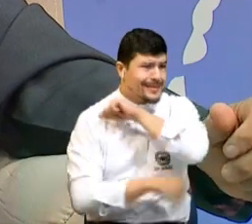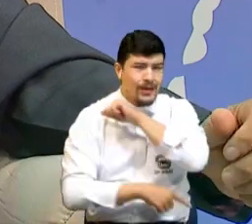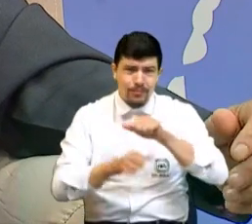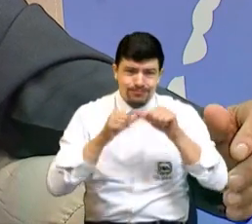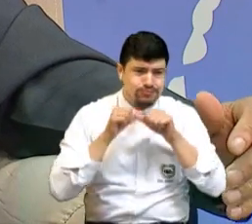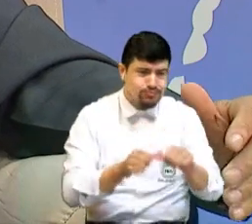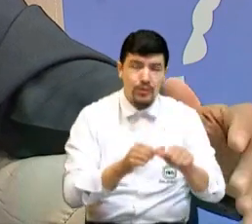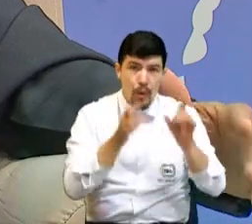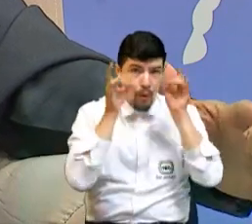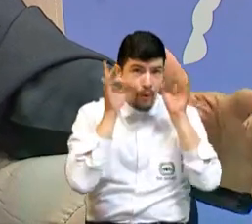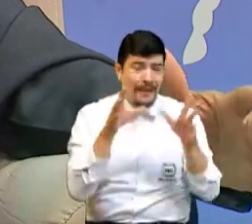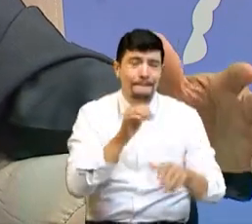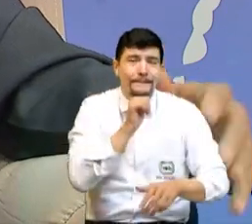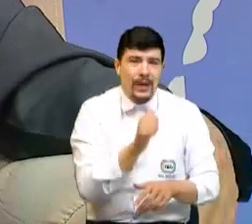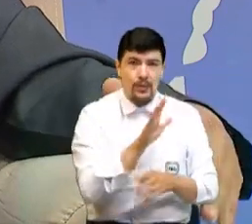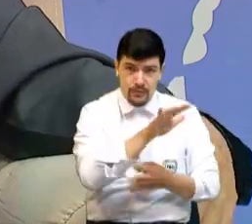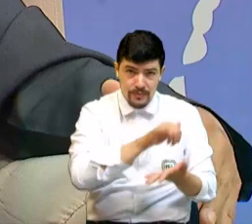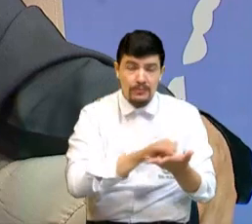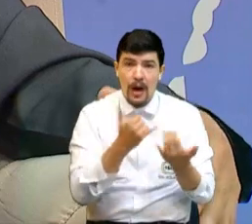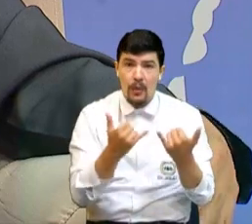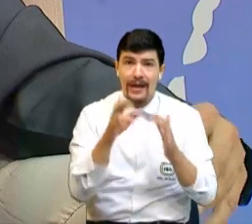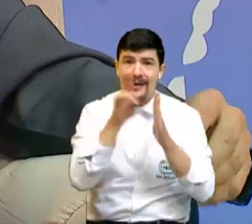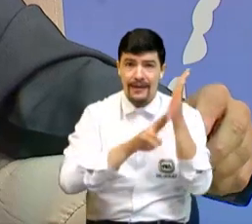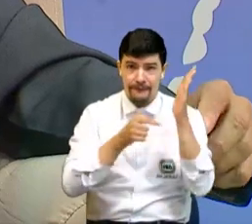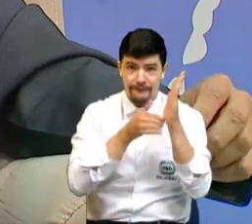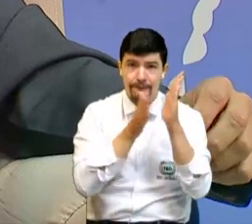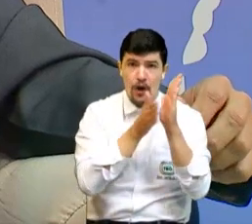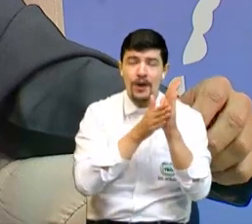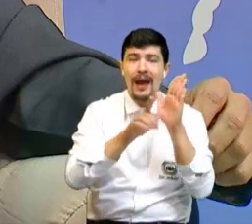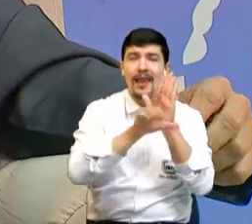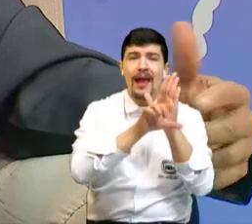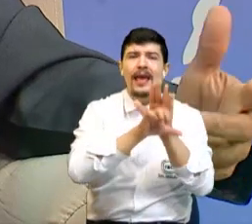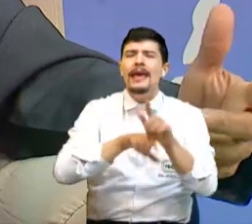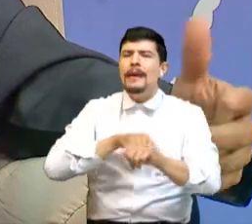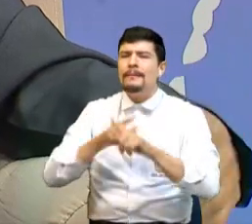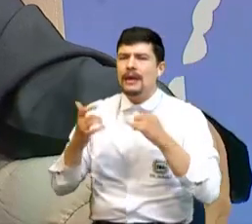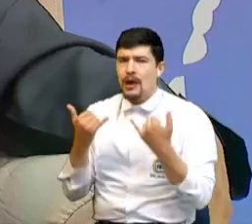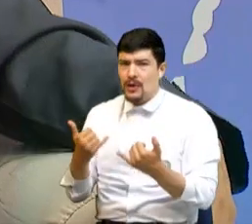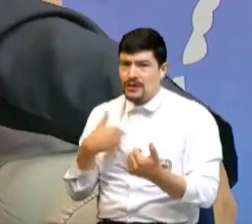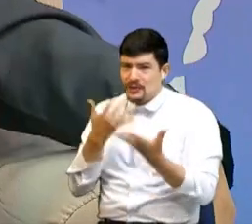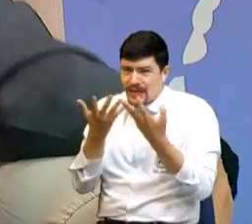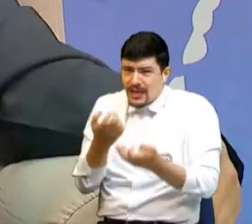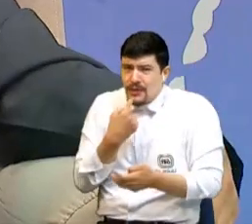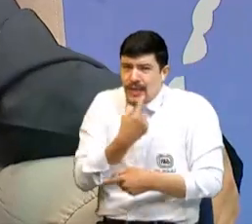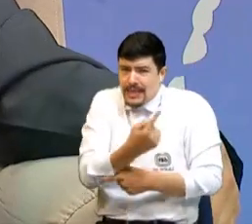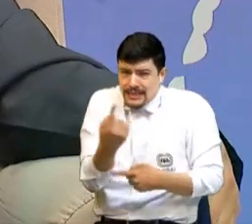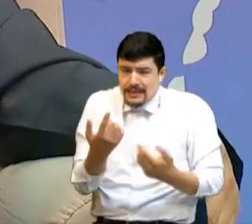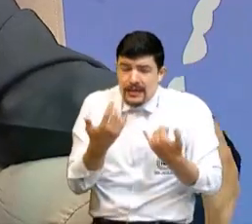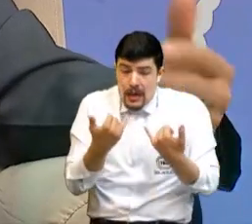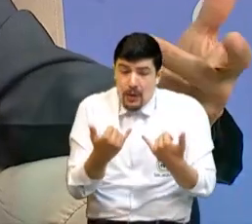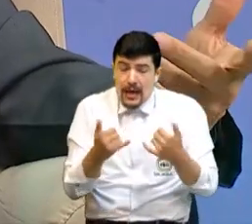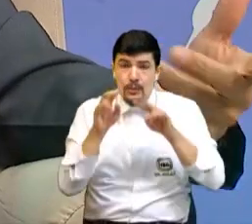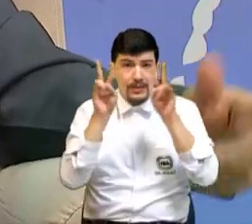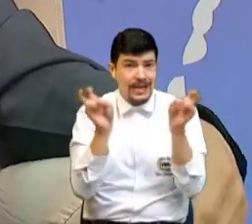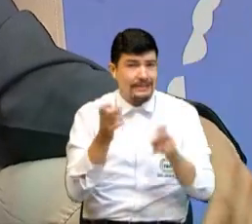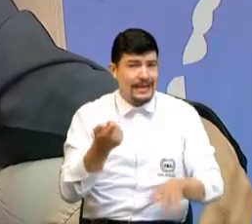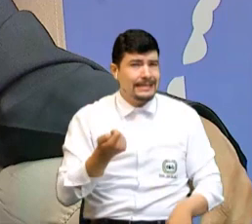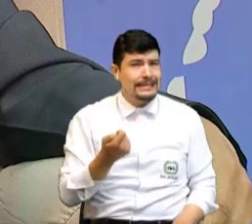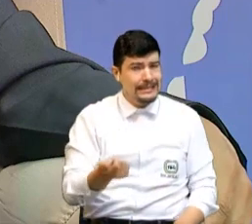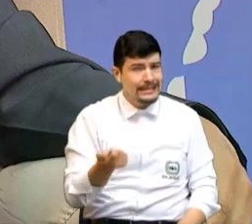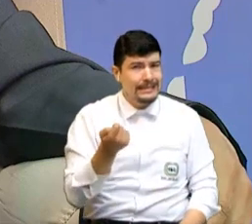perpetua. Yo quiero indicar que este es un tema muy complejo y es